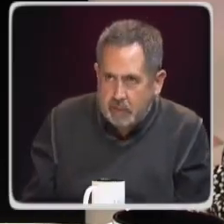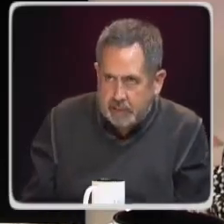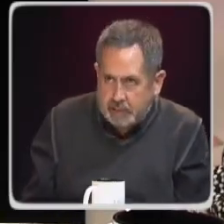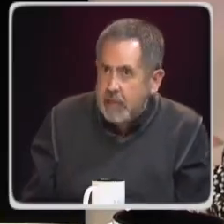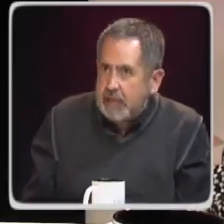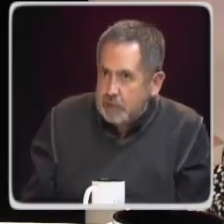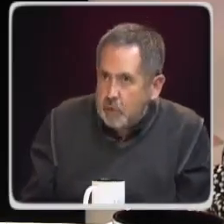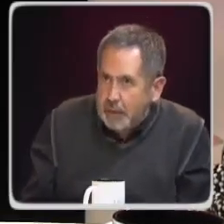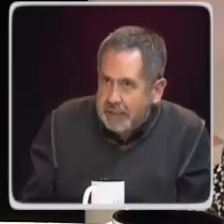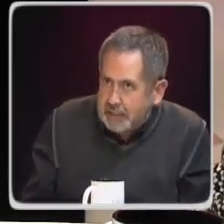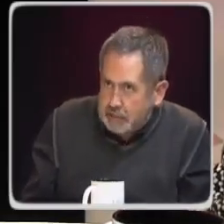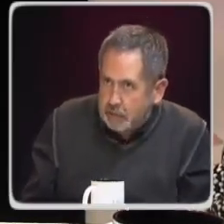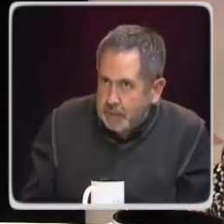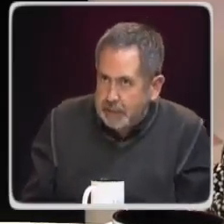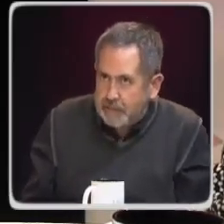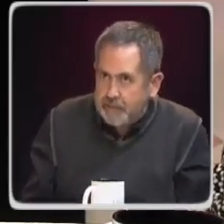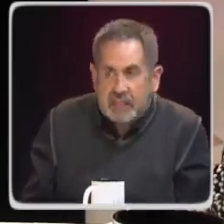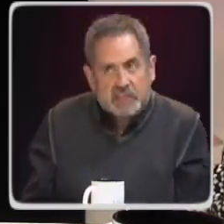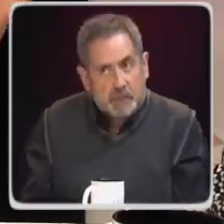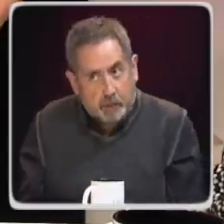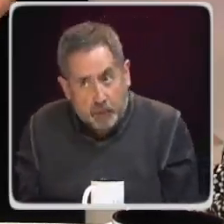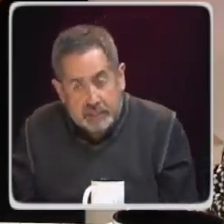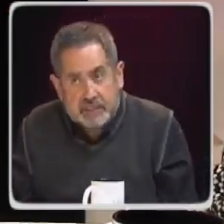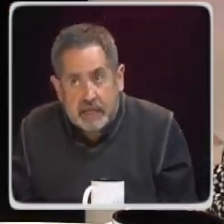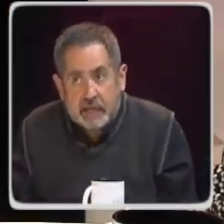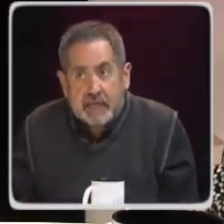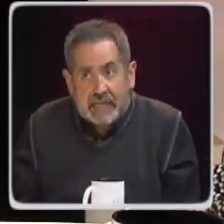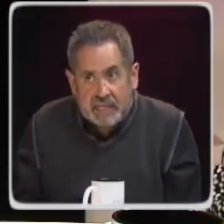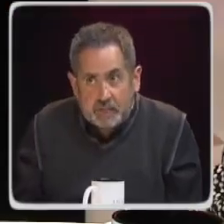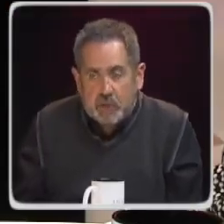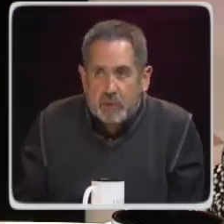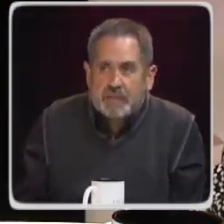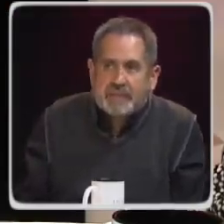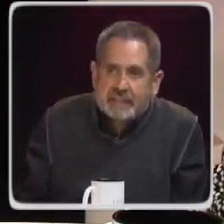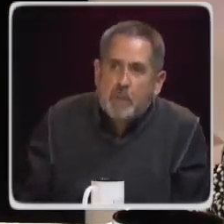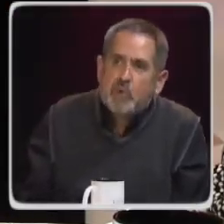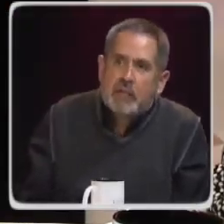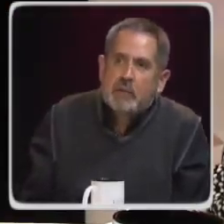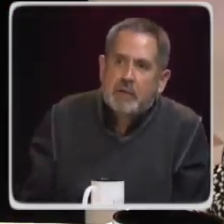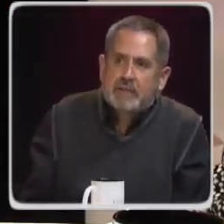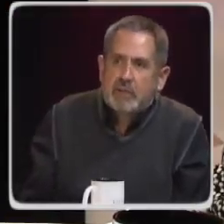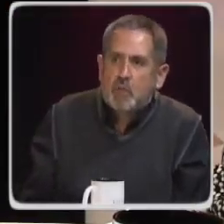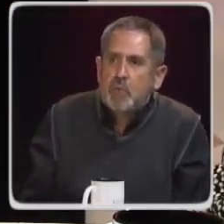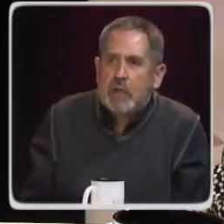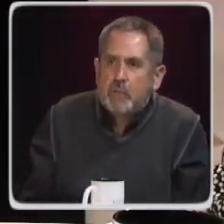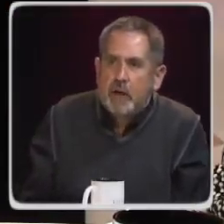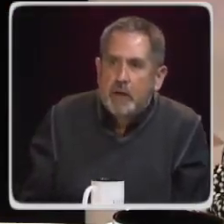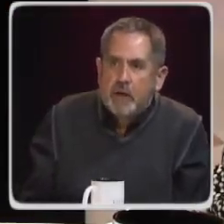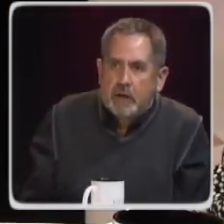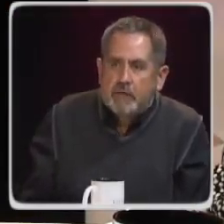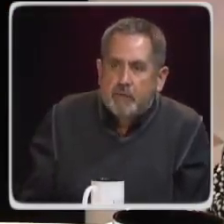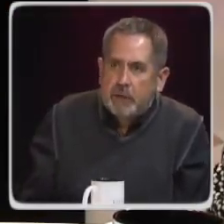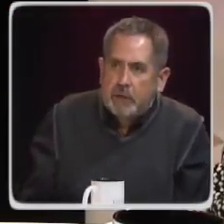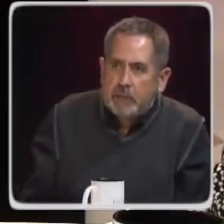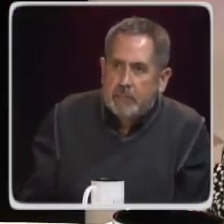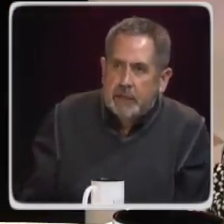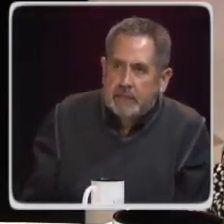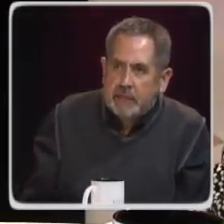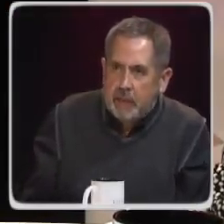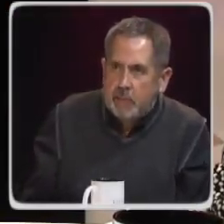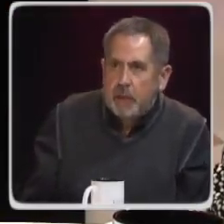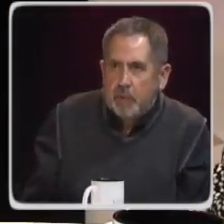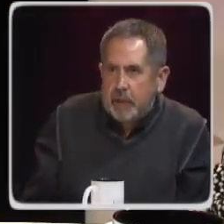la realidad o ya vivirla es lo que faltaría. Y también faltaría que los maestros sepan enseñar una segunda lengua, que